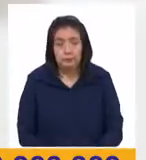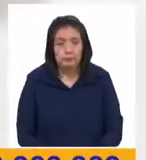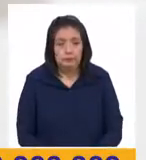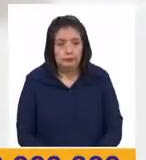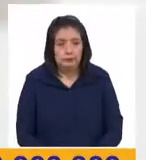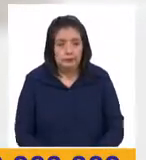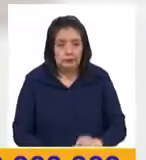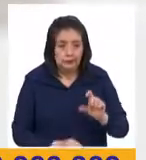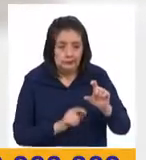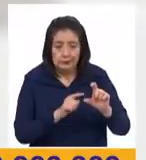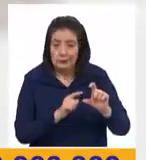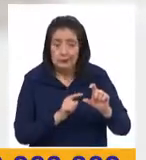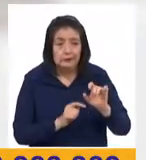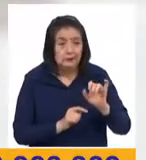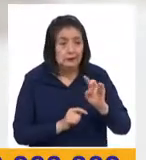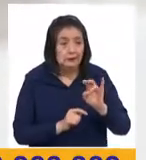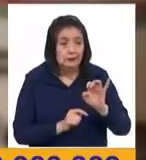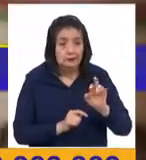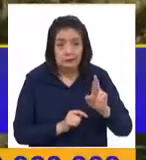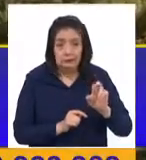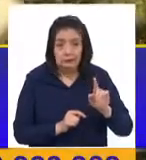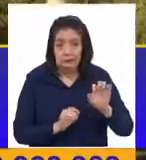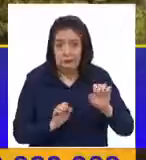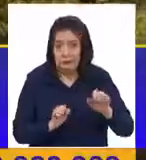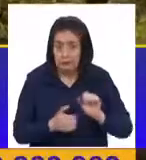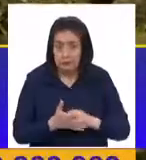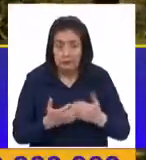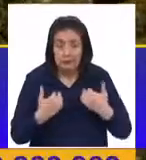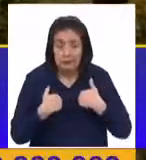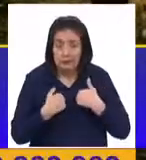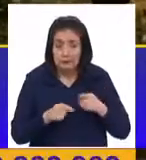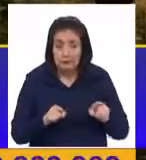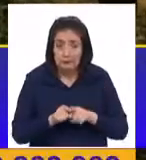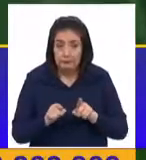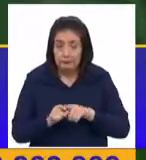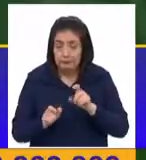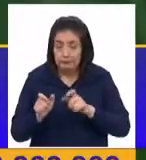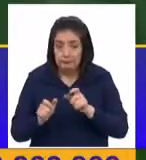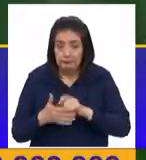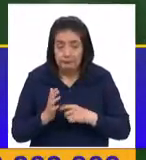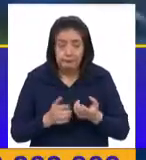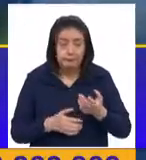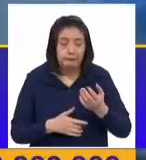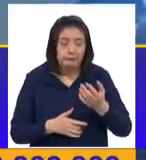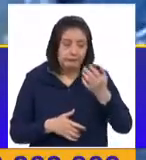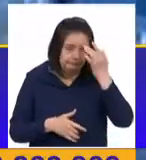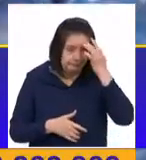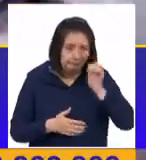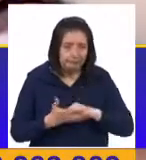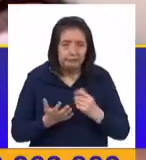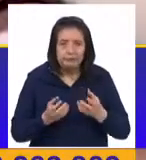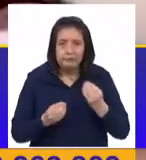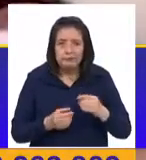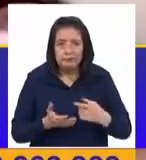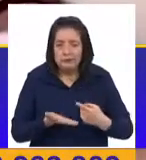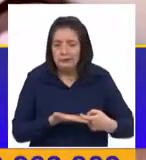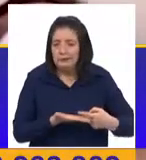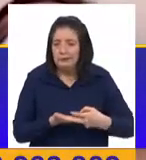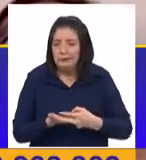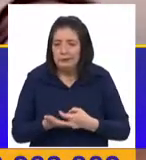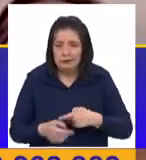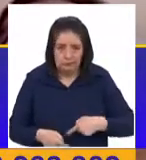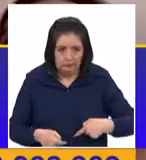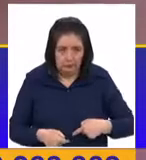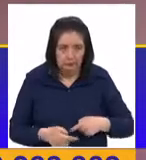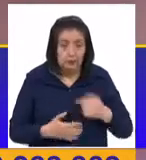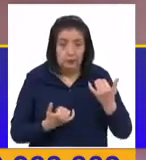La ivermectina es un medicamento autorizado para tratar animales, pero también a personas con infecciones provocadas por gusanos parasitarios.